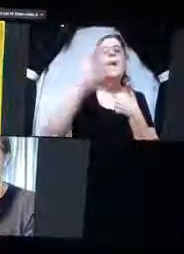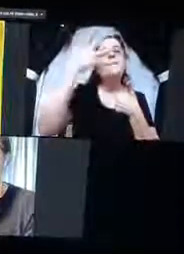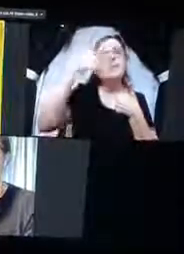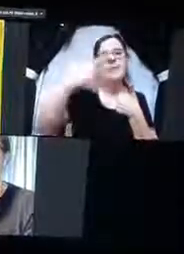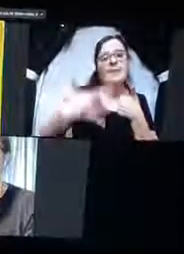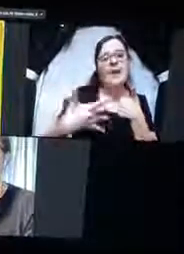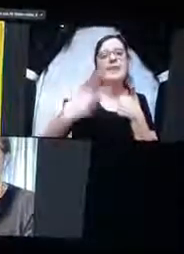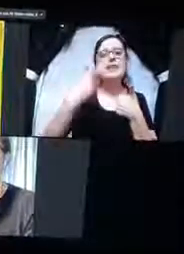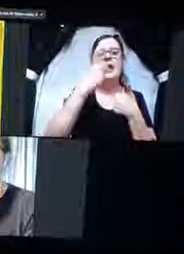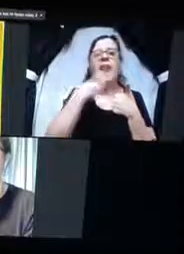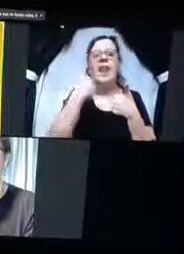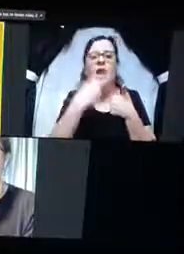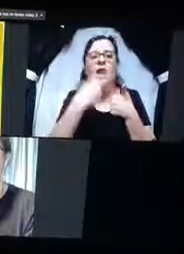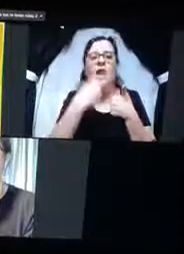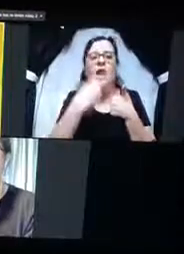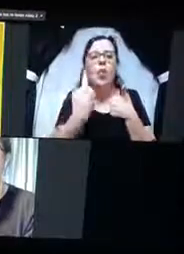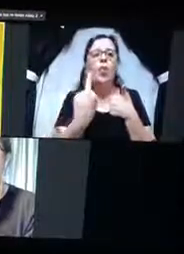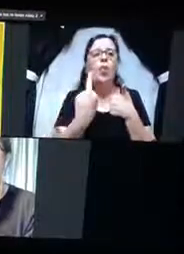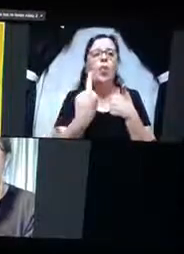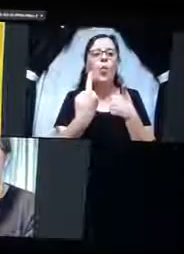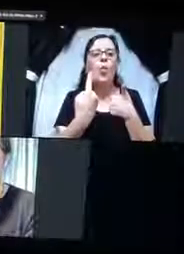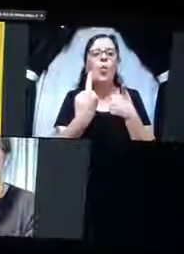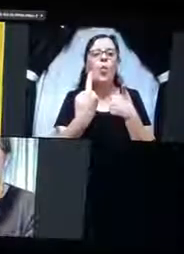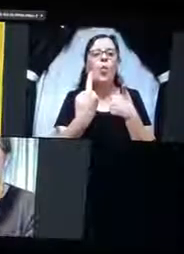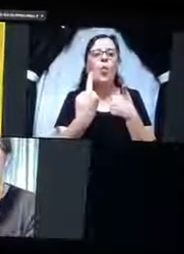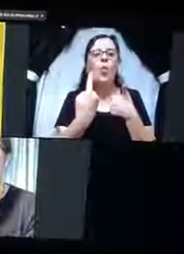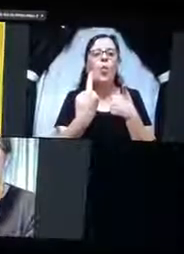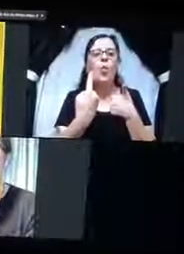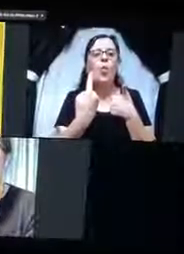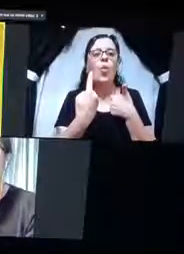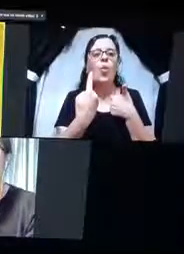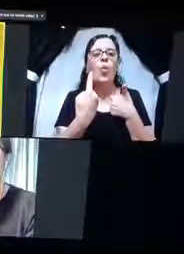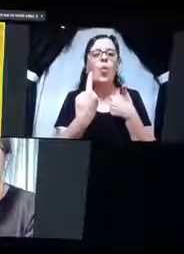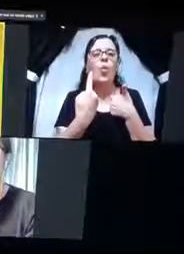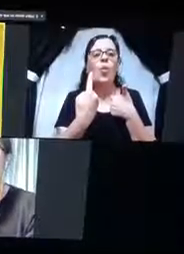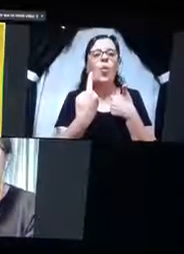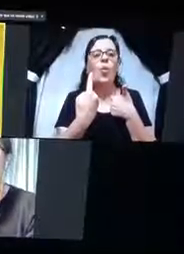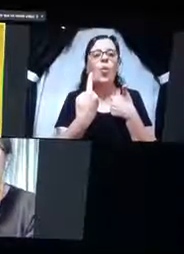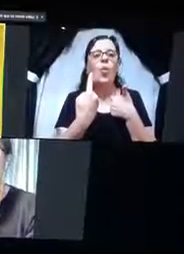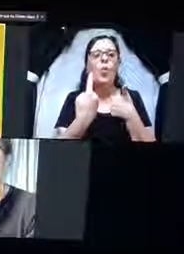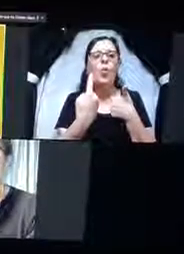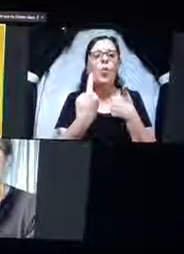a desenvolver, que se aseguren de que conozcan todo el vocabulario,